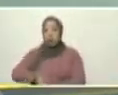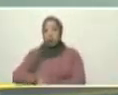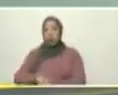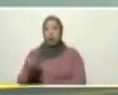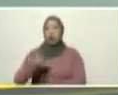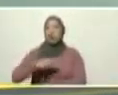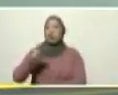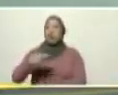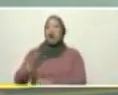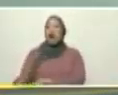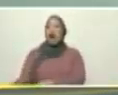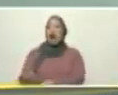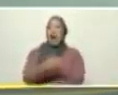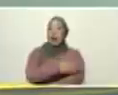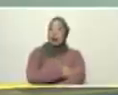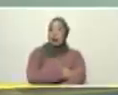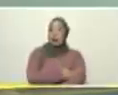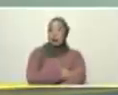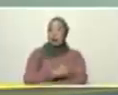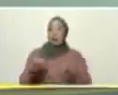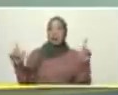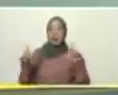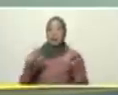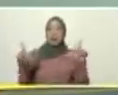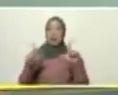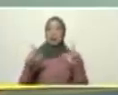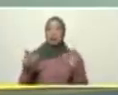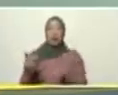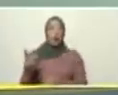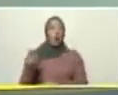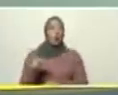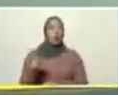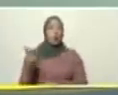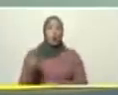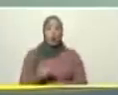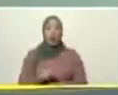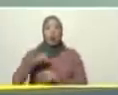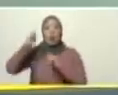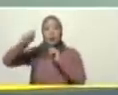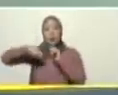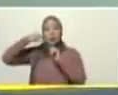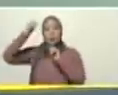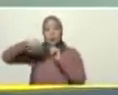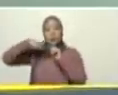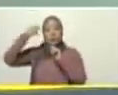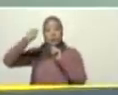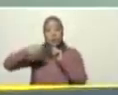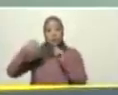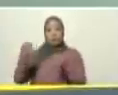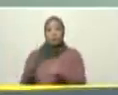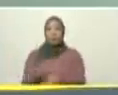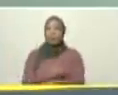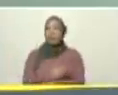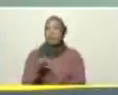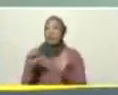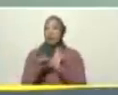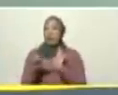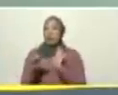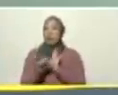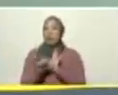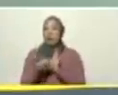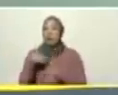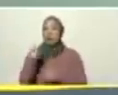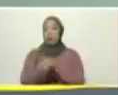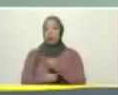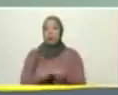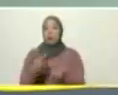Nunca se había producido un golpe mediático, lo acabamos de ver en las imágenes que se han retransmitido, donde se